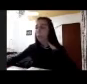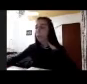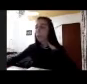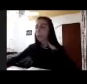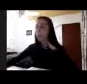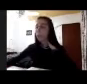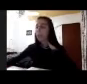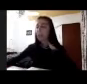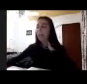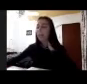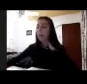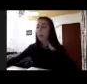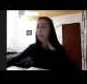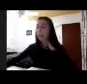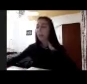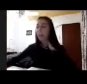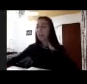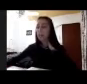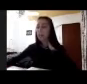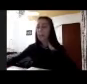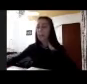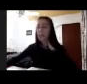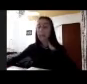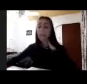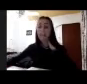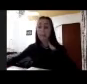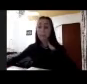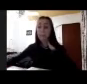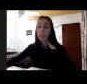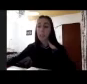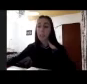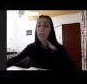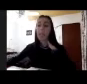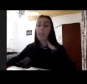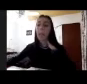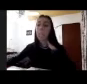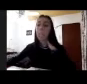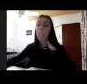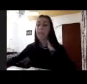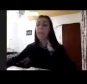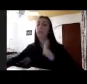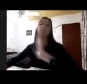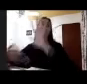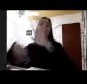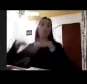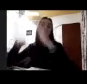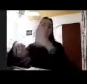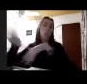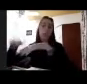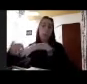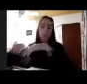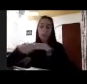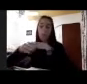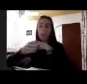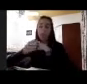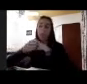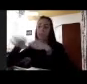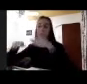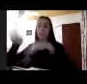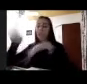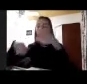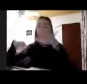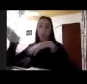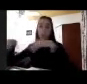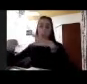por ejemplo, estaban en esquina, y las de dos y uno iban mutando, y